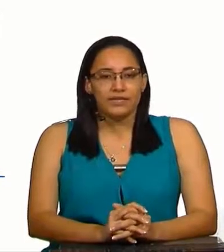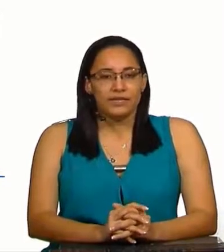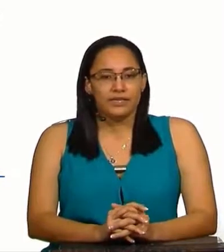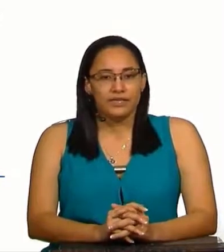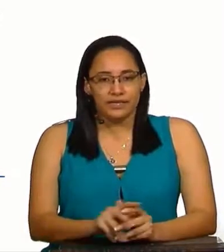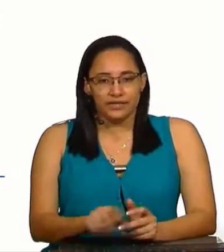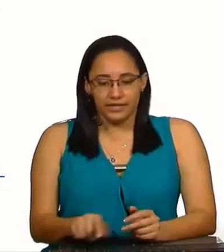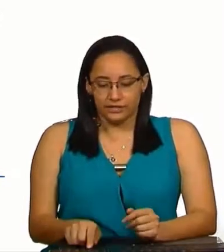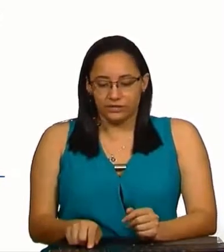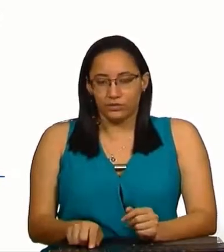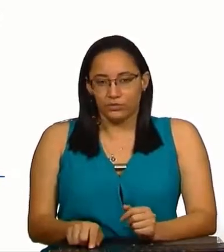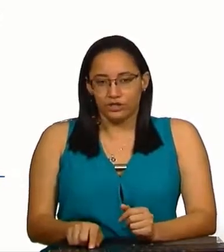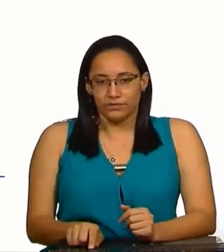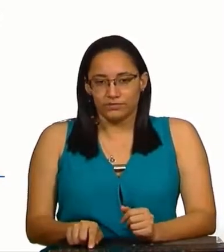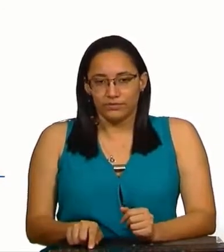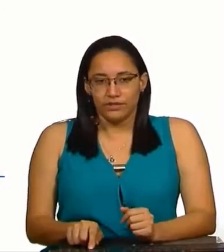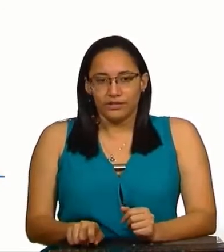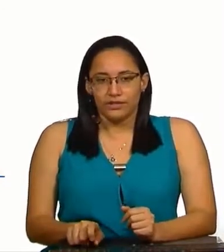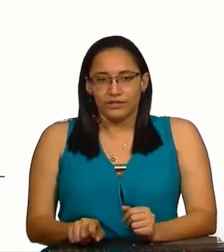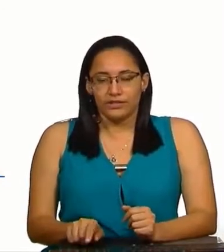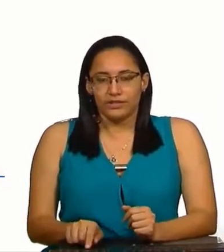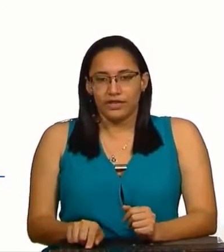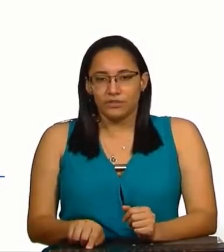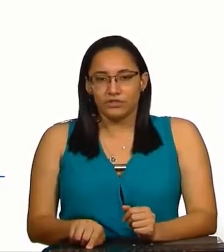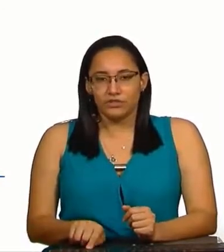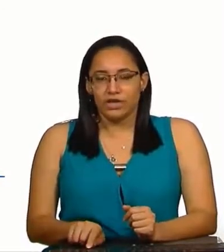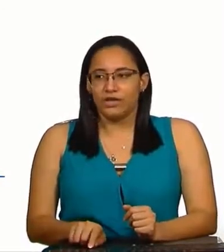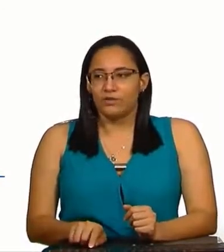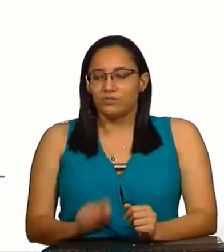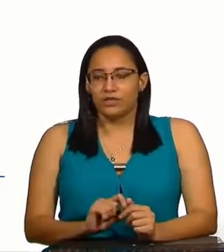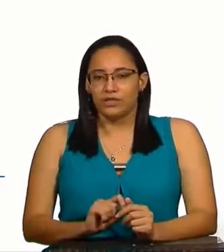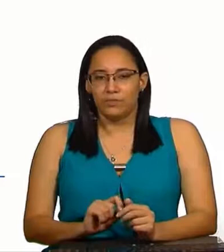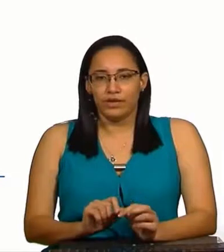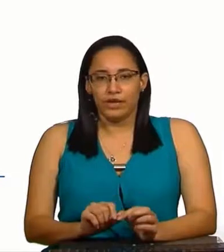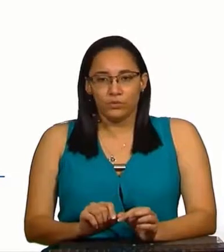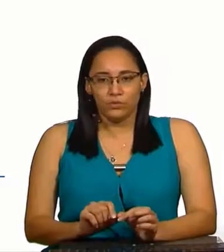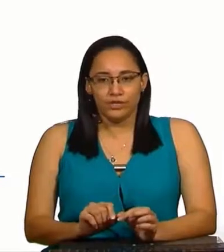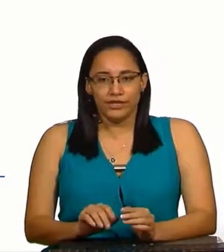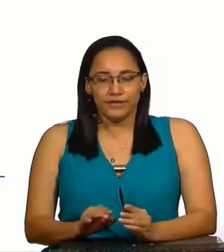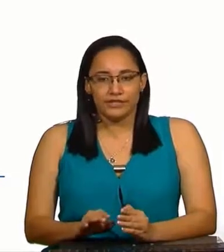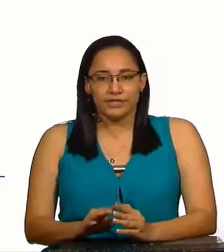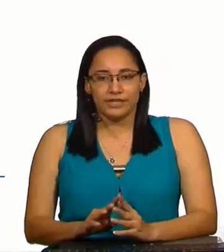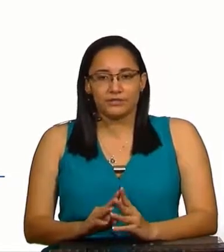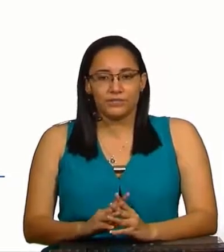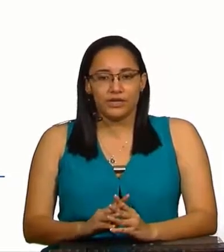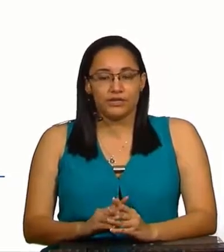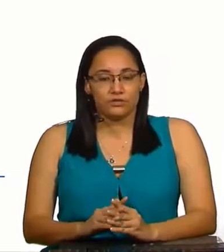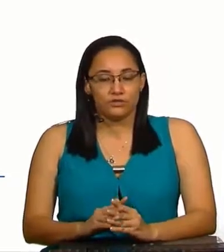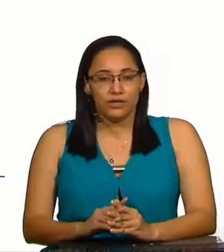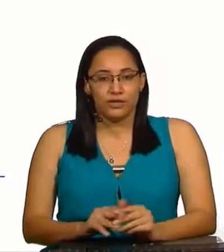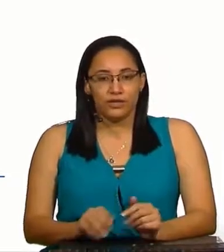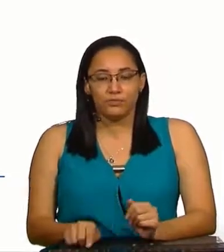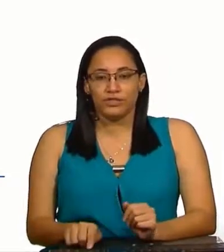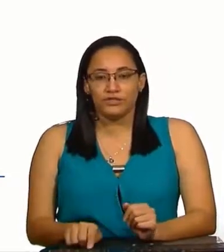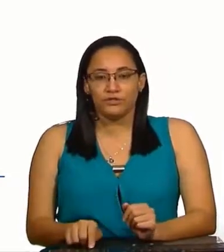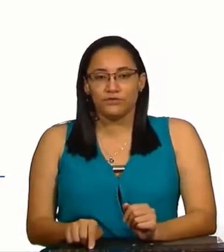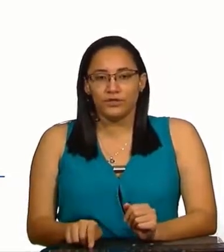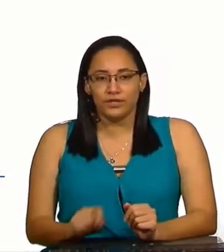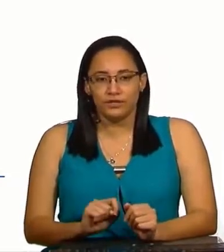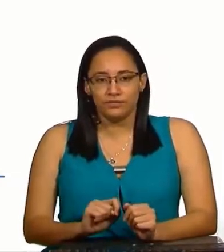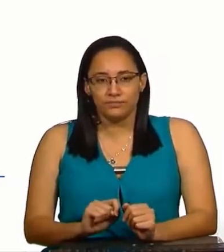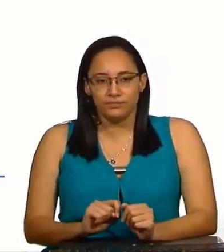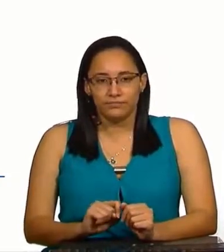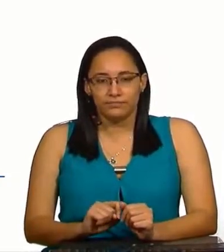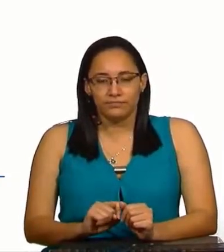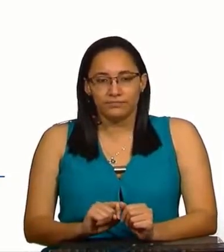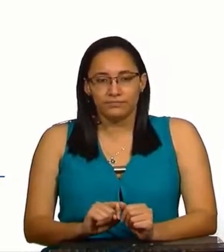habla y el touch. Tenemos ahí, como ustedes pueden, algunos de ellos. En este caso vamos a dar solo tres ejemplos. Es to